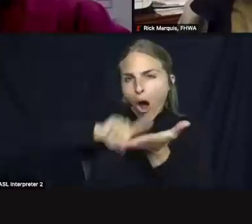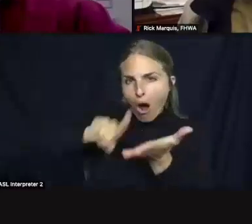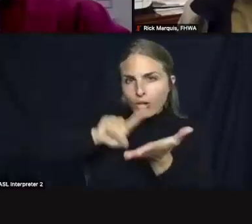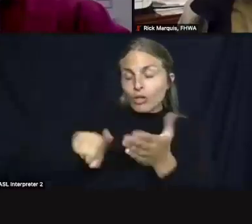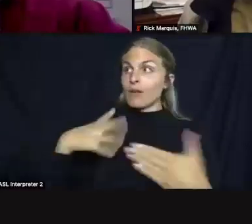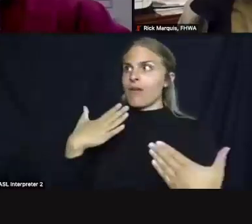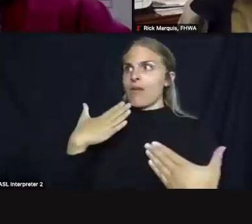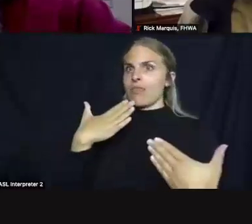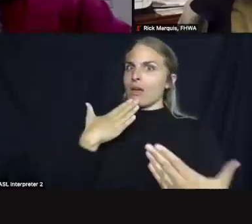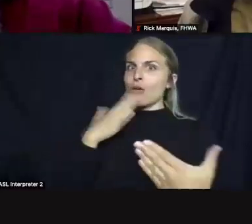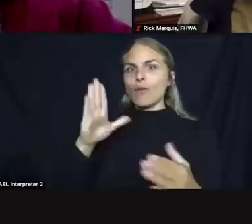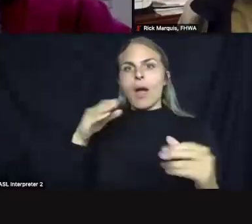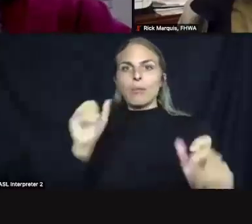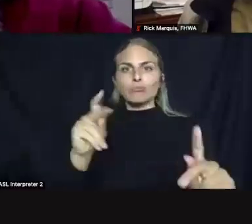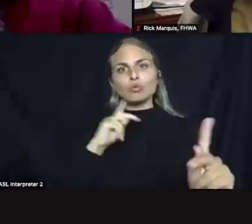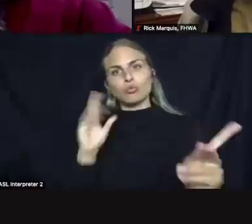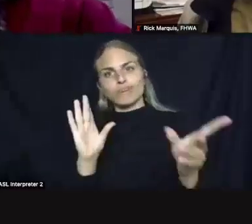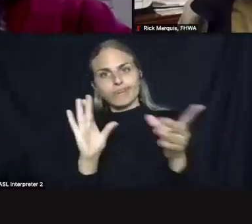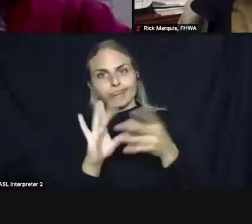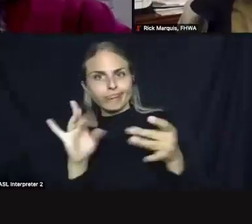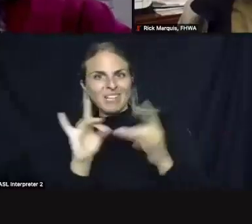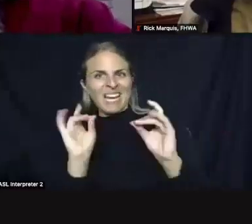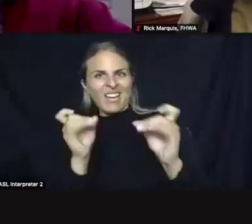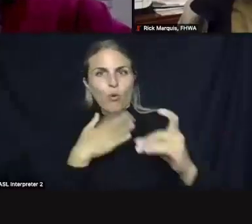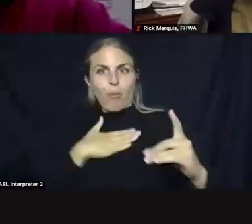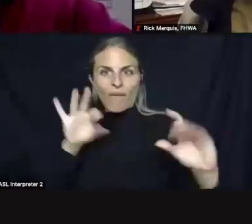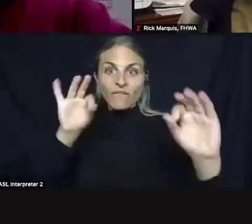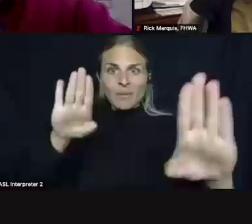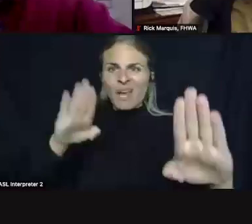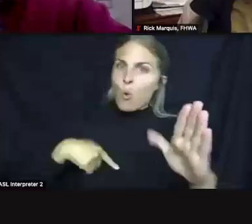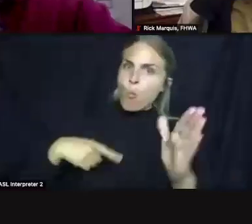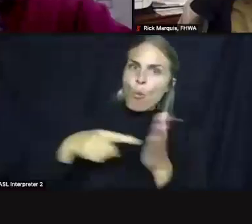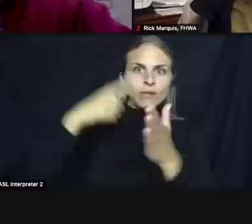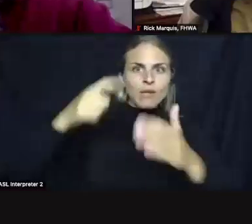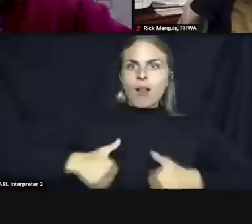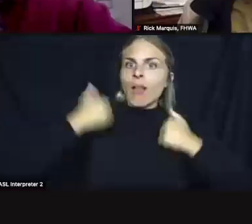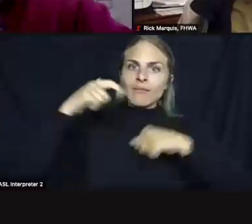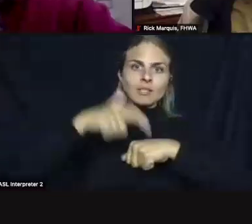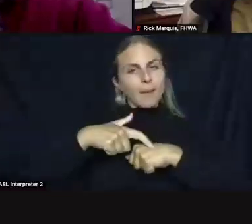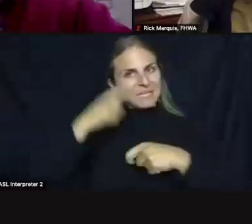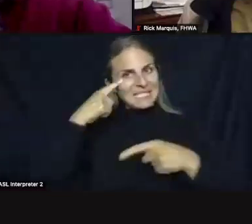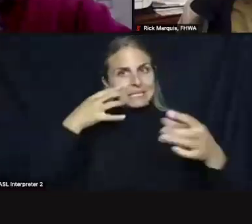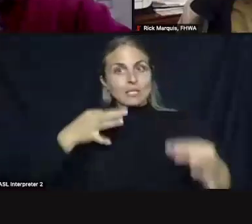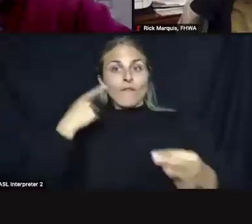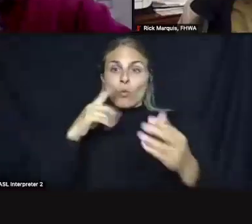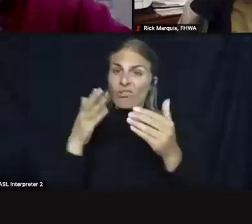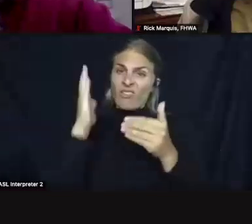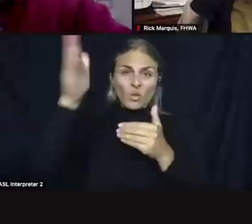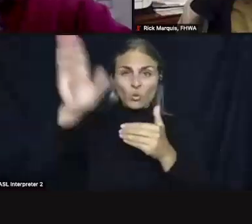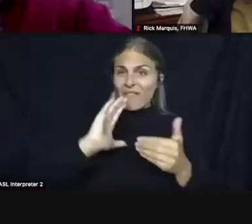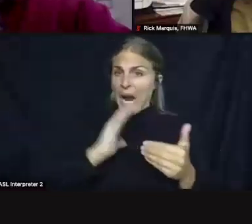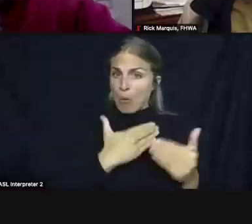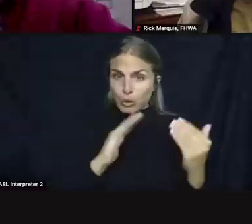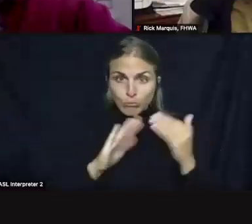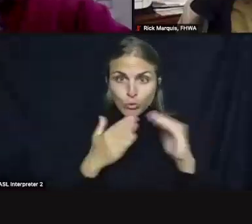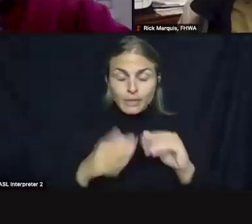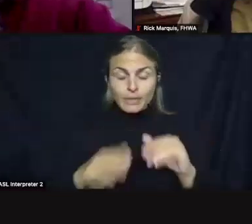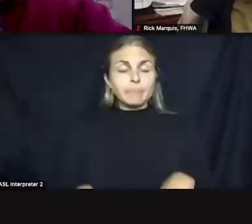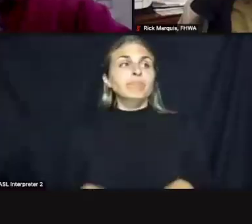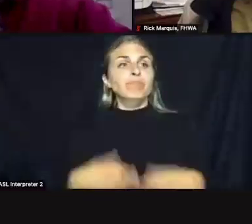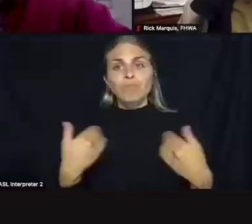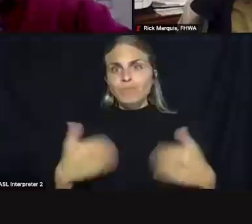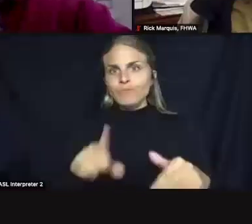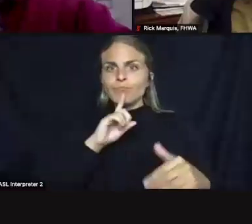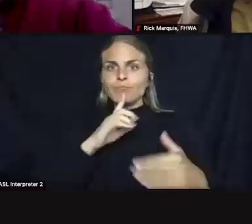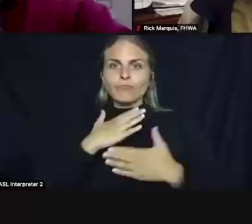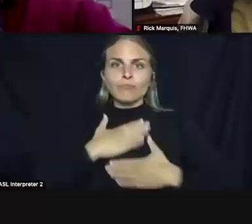Syracuse. Gracias por la oportunidad de presentar mis comentarios de esa decisión una vez en la vida para el bien de